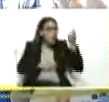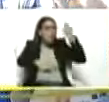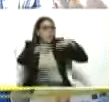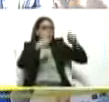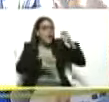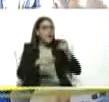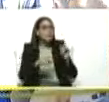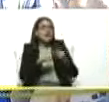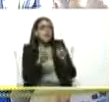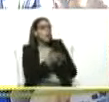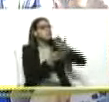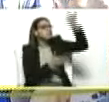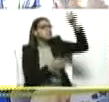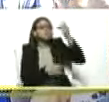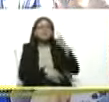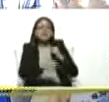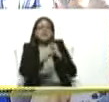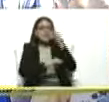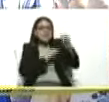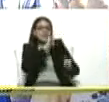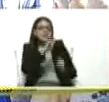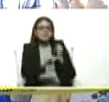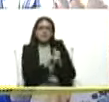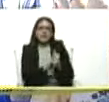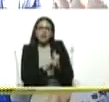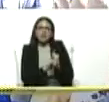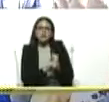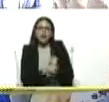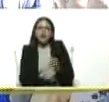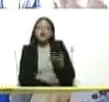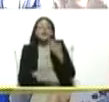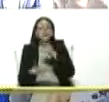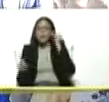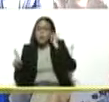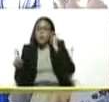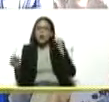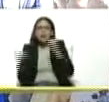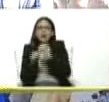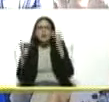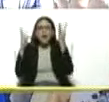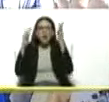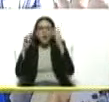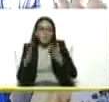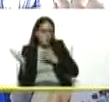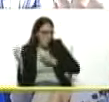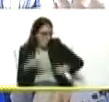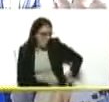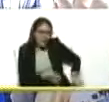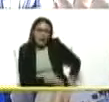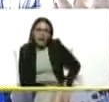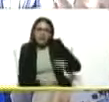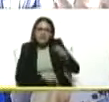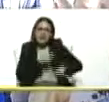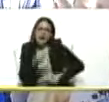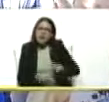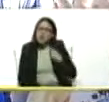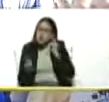Desde la señora artesana que vimos ayer que produce cartera, y yo le dije, esta cartera es tan bella que pudieras venderla en